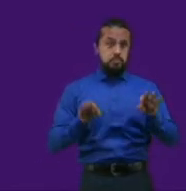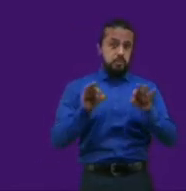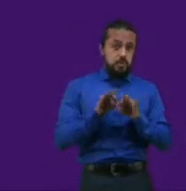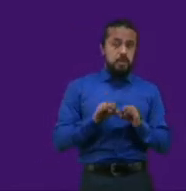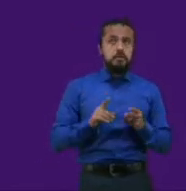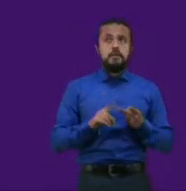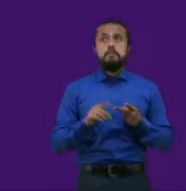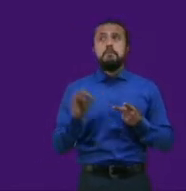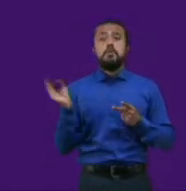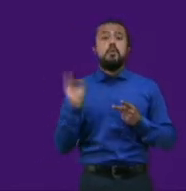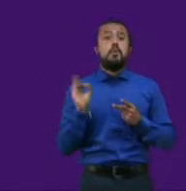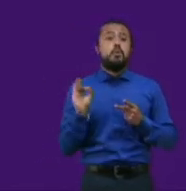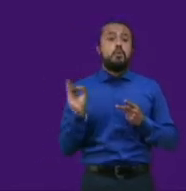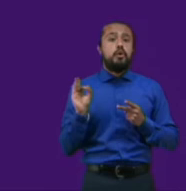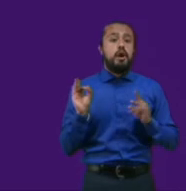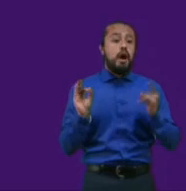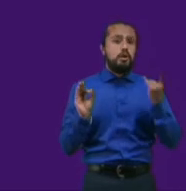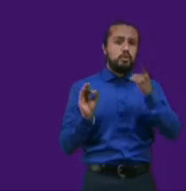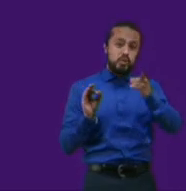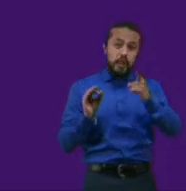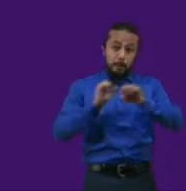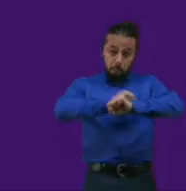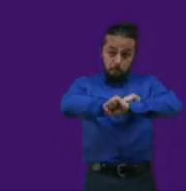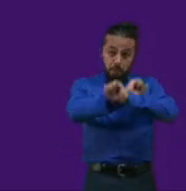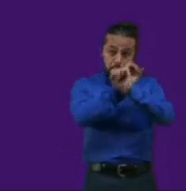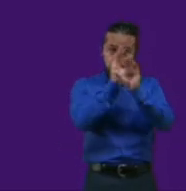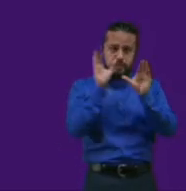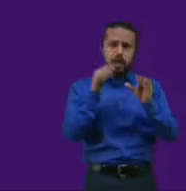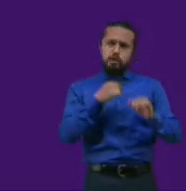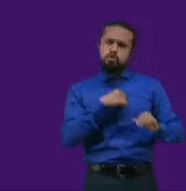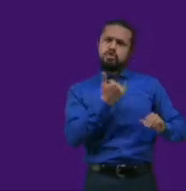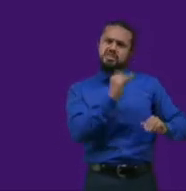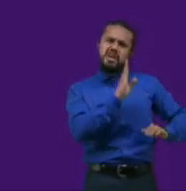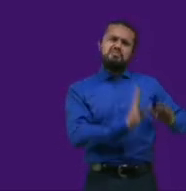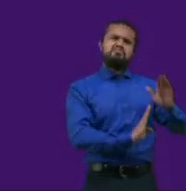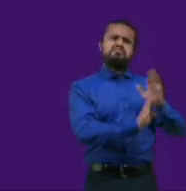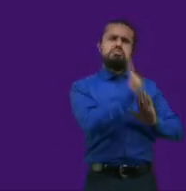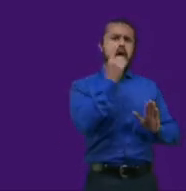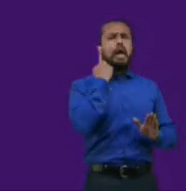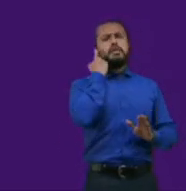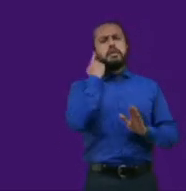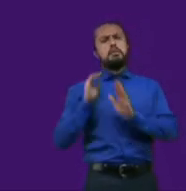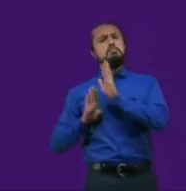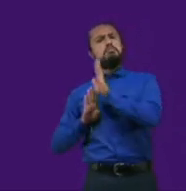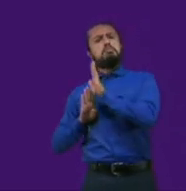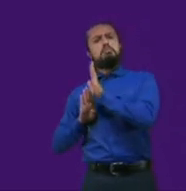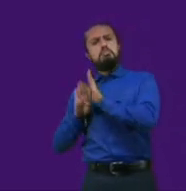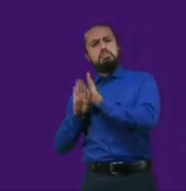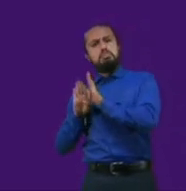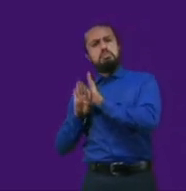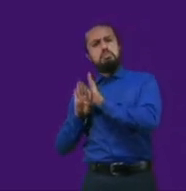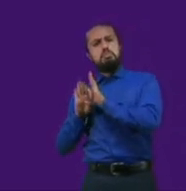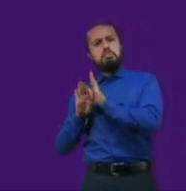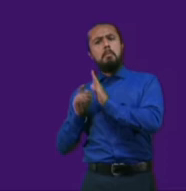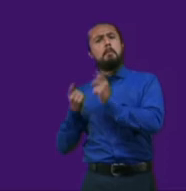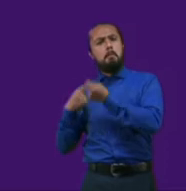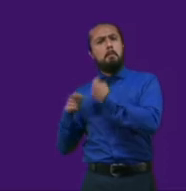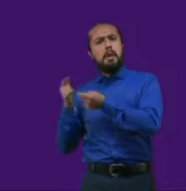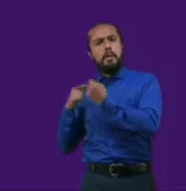realmente tú te sientas todas las mañanas y dices, crecí, hoy vendí más de lo que vendí ayer y vamos bien. ¿Qué es